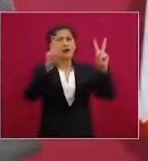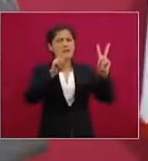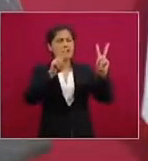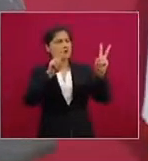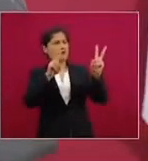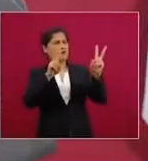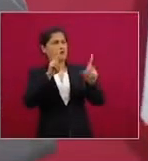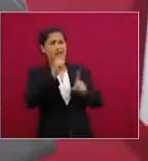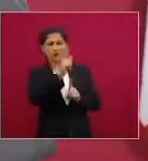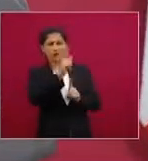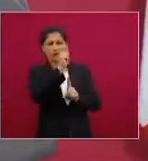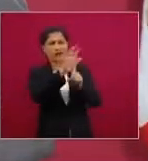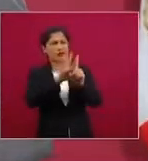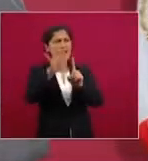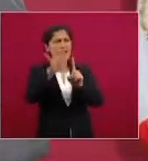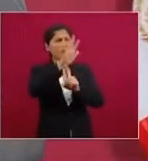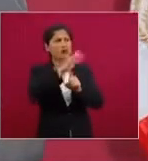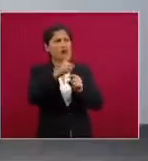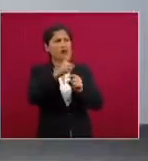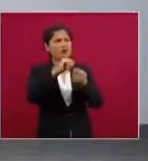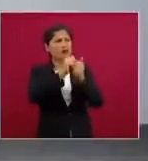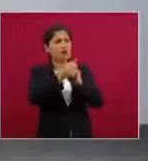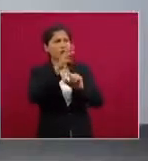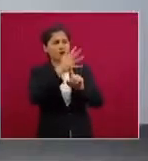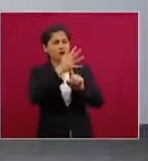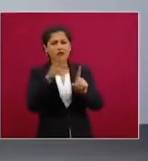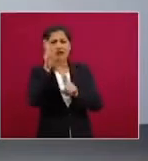producto de la naturaleza. Meten los ventiladores,